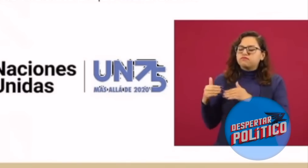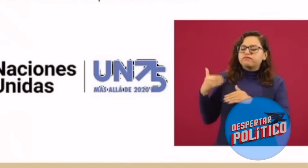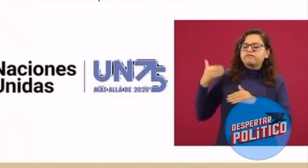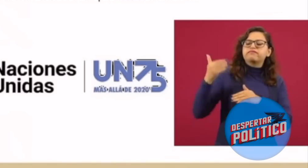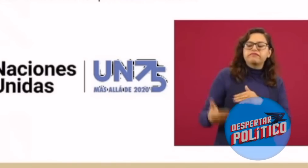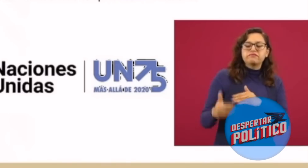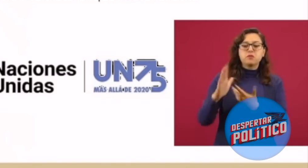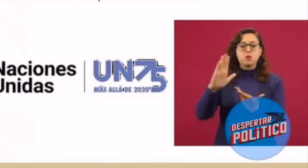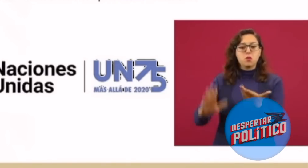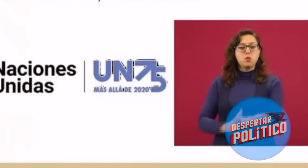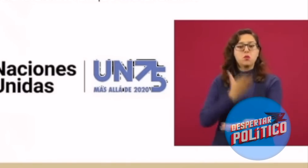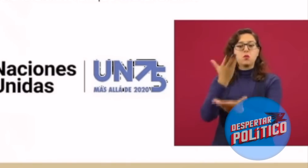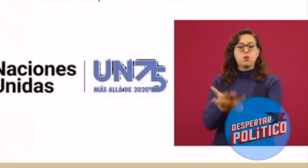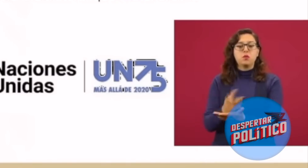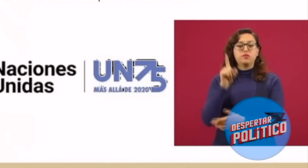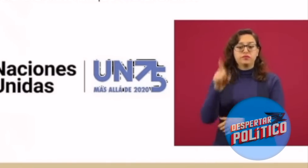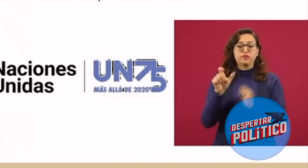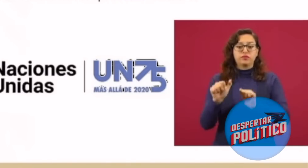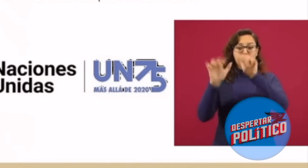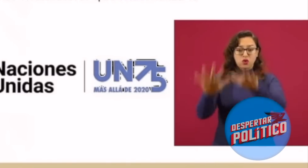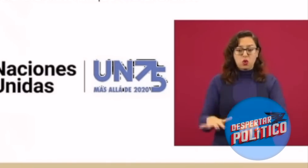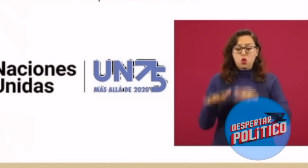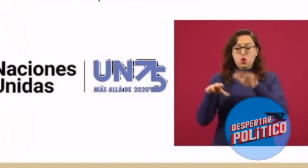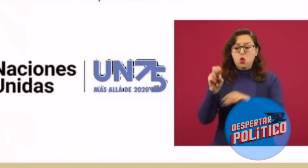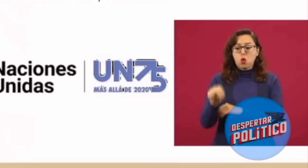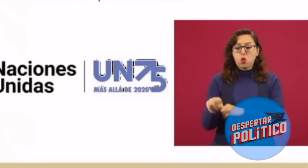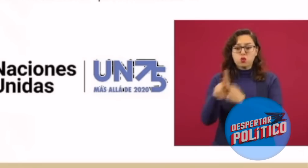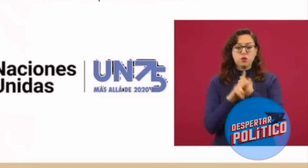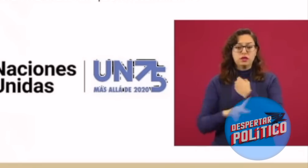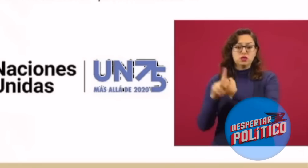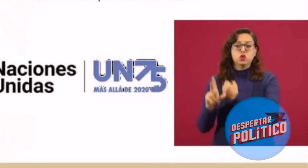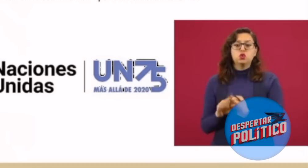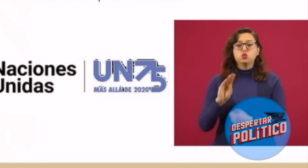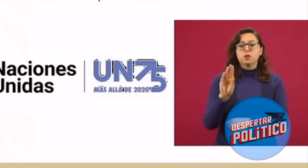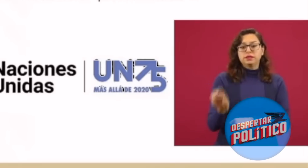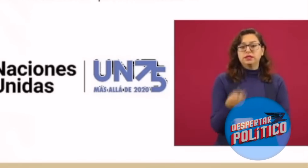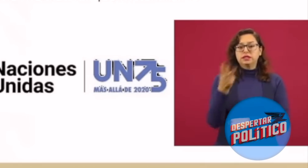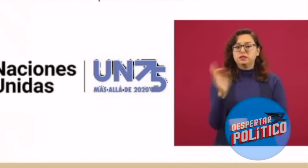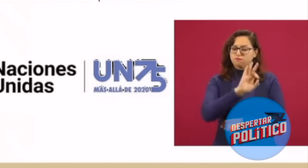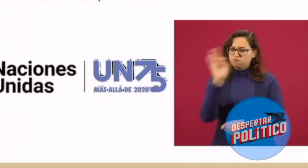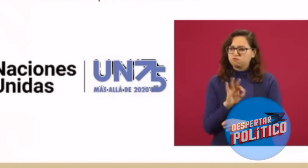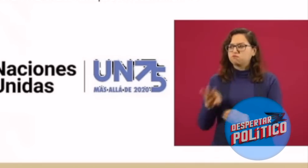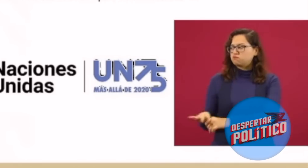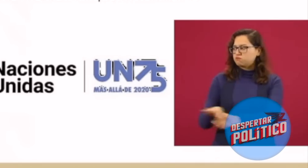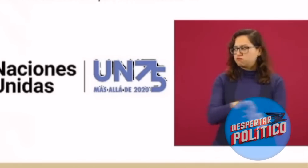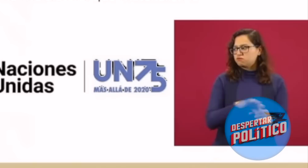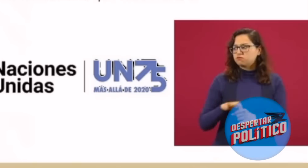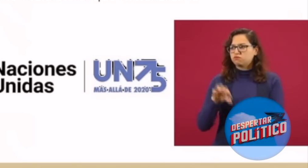fue respaldada por el 93% de los Estados miembros de la Organización de las Naciones Unidas, con lo